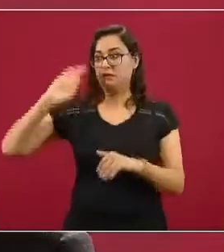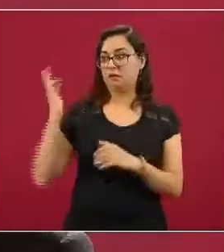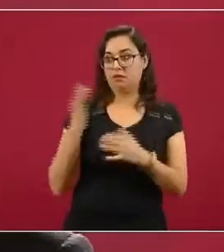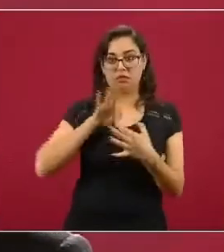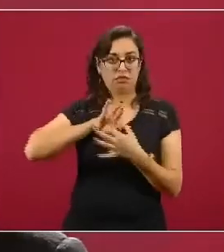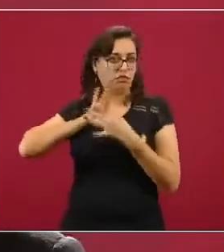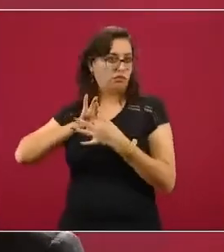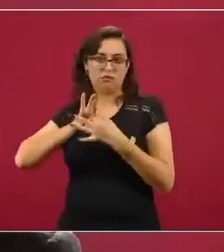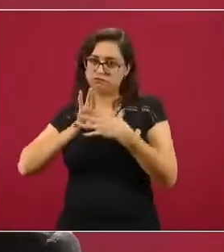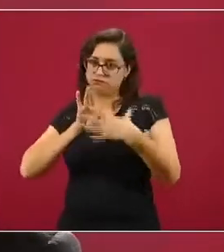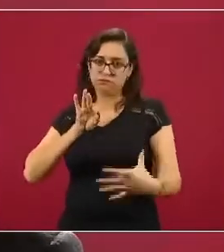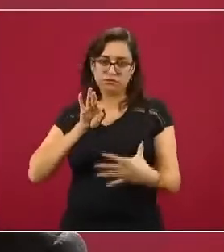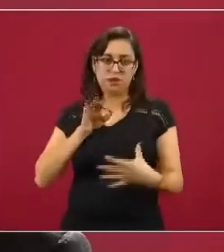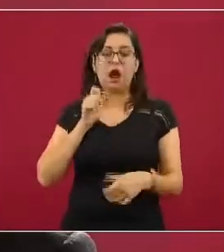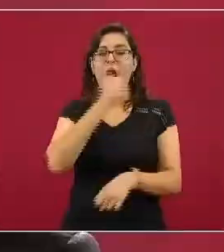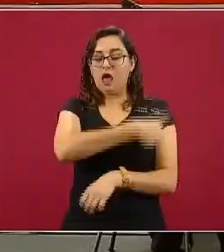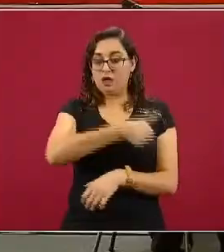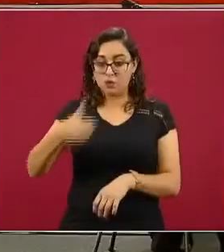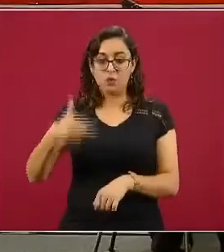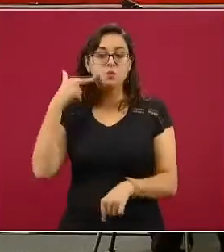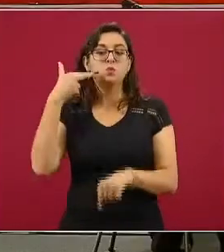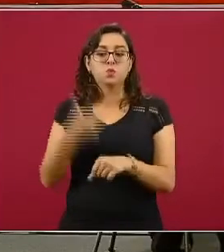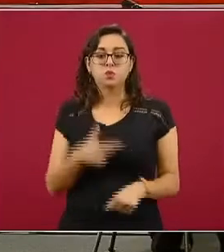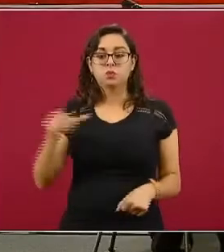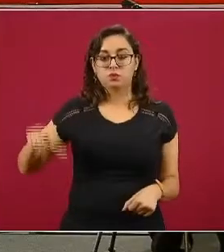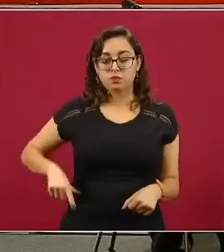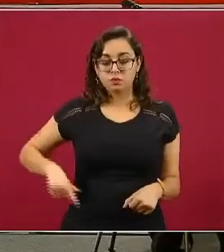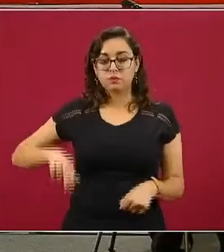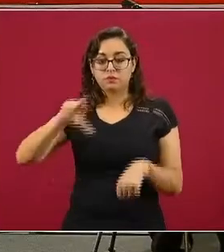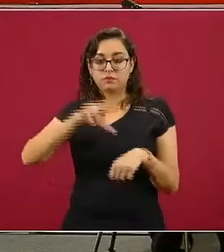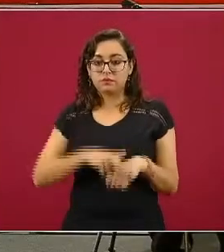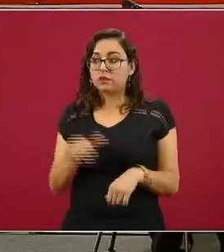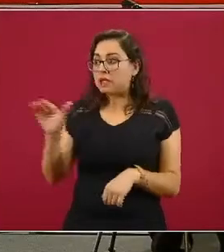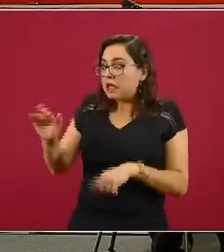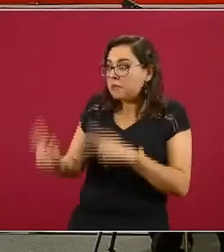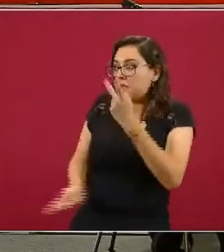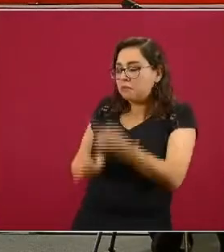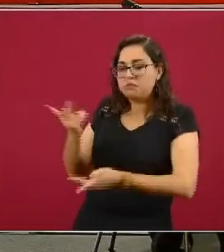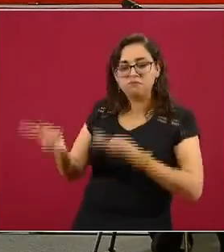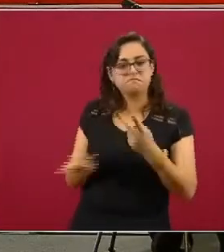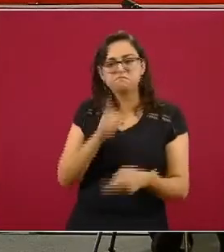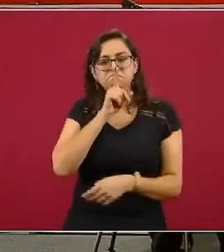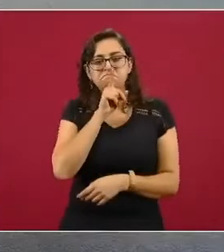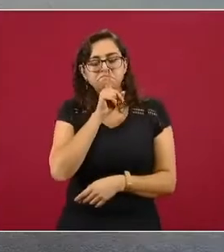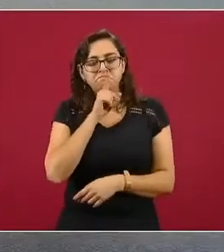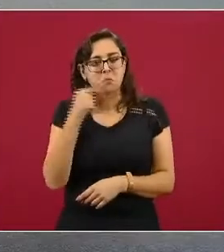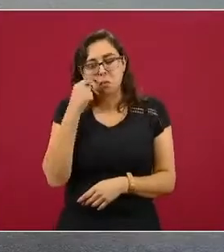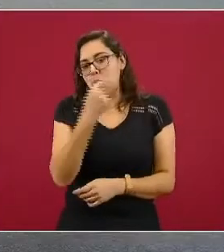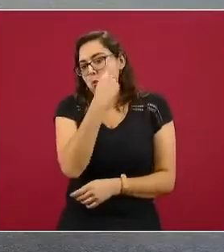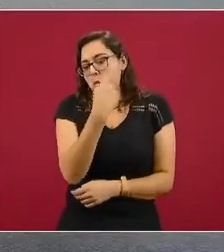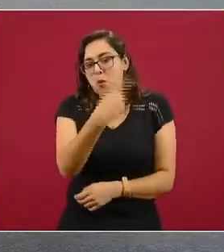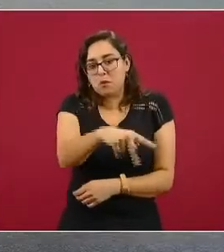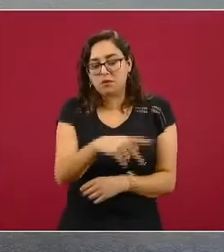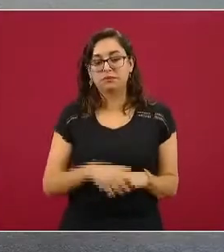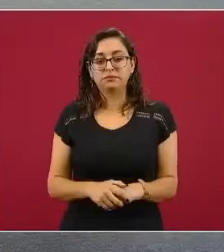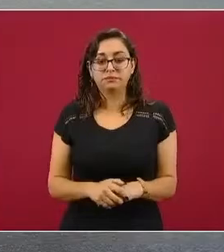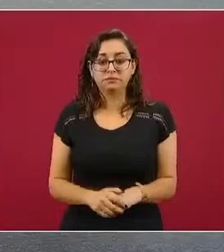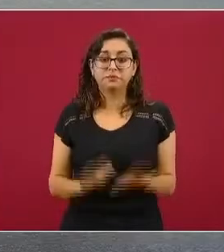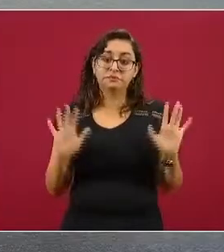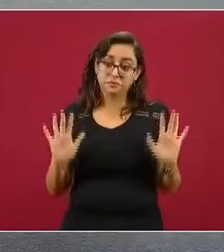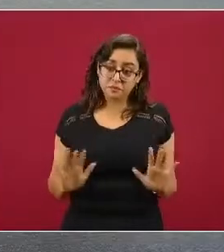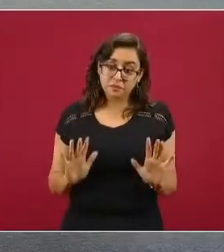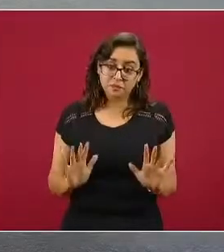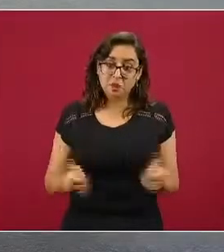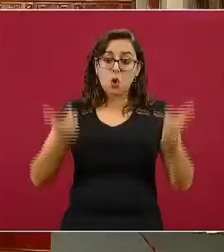sanitaria al frente, que es el gobernador. No tienen que consultarnos cada elemento. Se espera, y generalmente ocurre, que haya